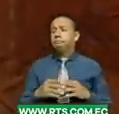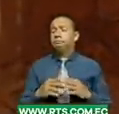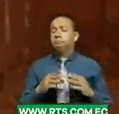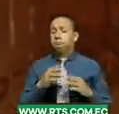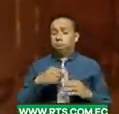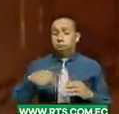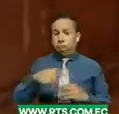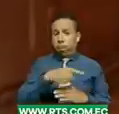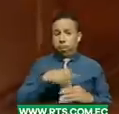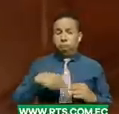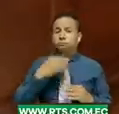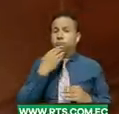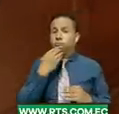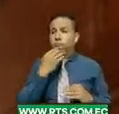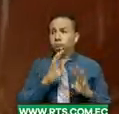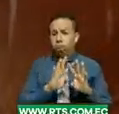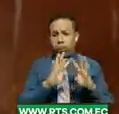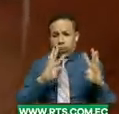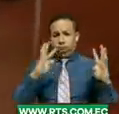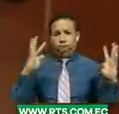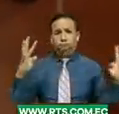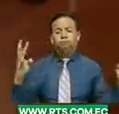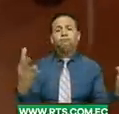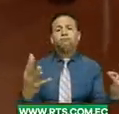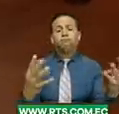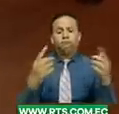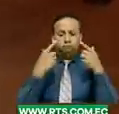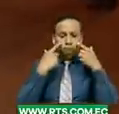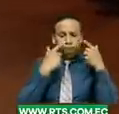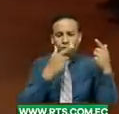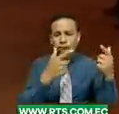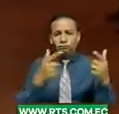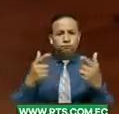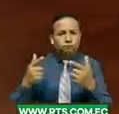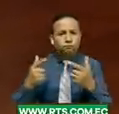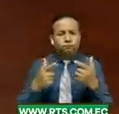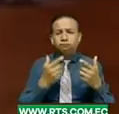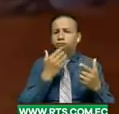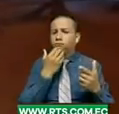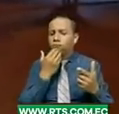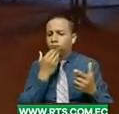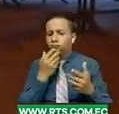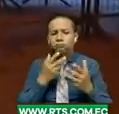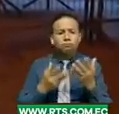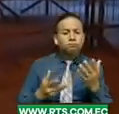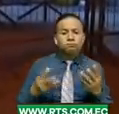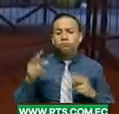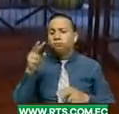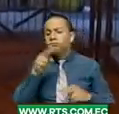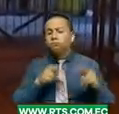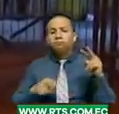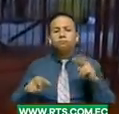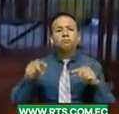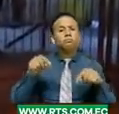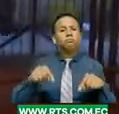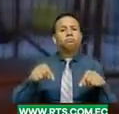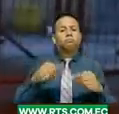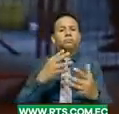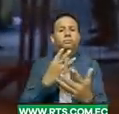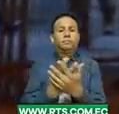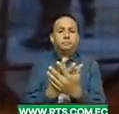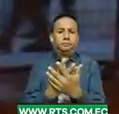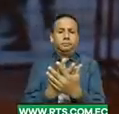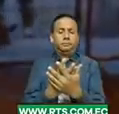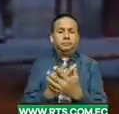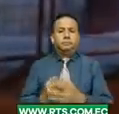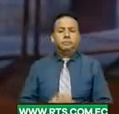sitio, también custodiando y verificando todo lo que pasa en este sector de la vía